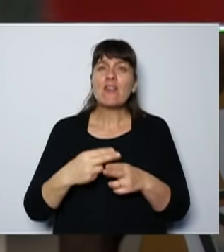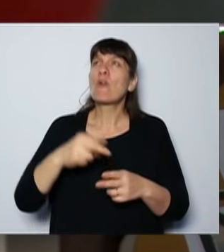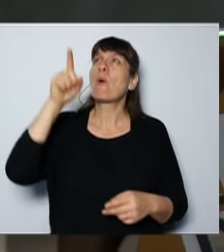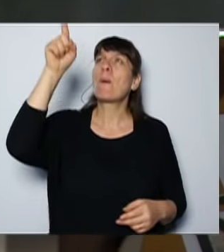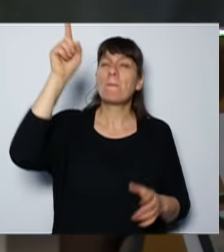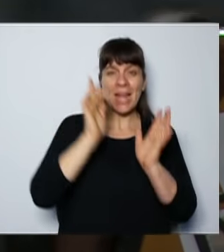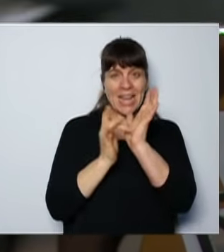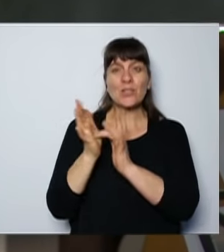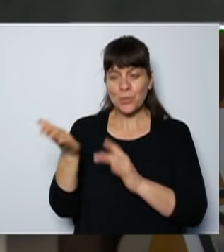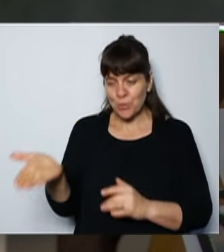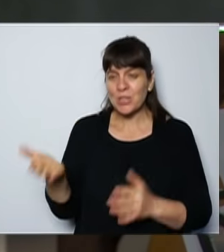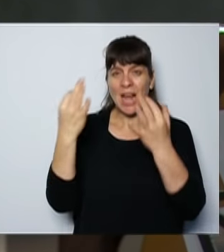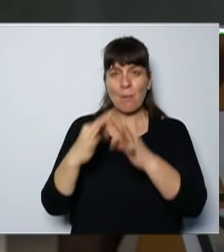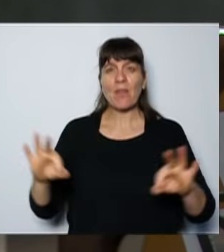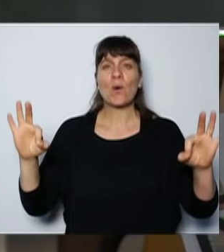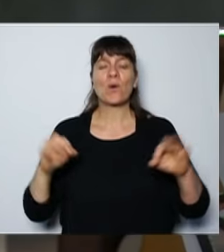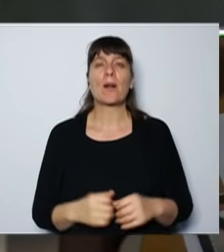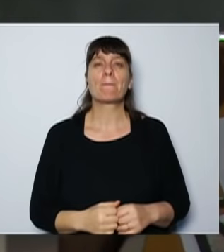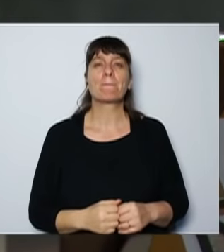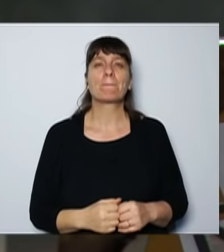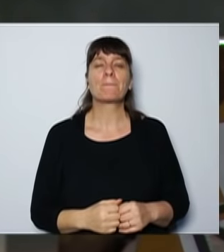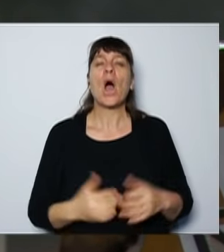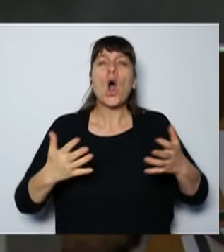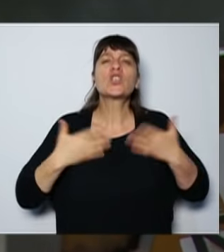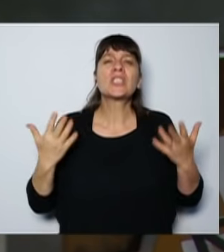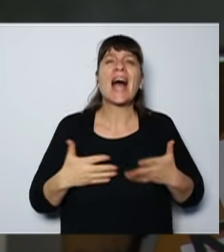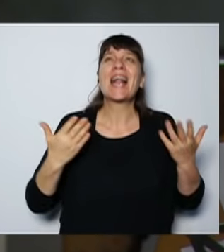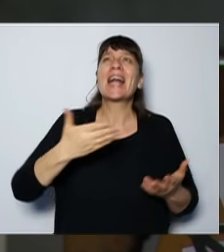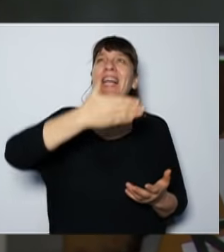viene, Jesús Salvador.